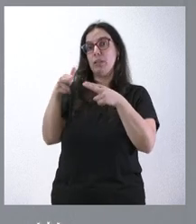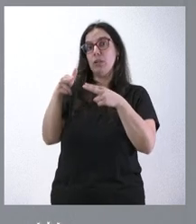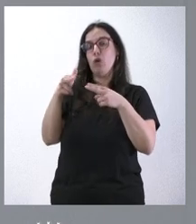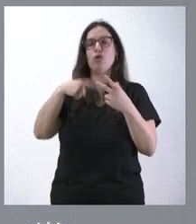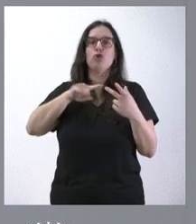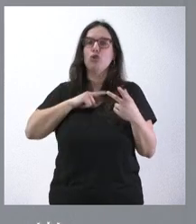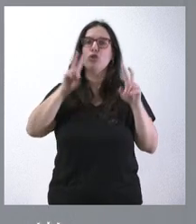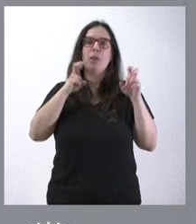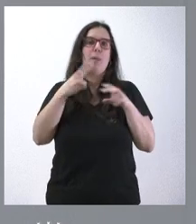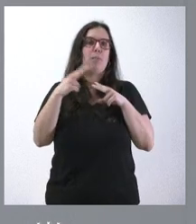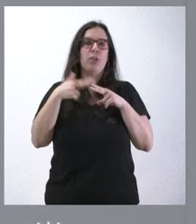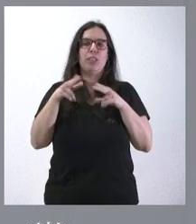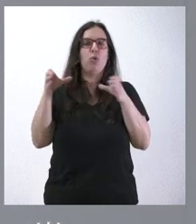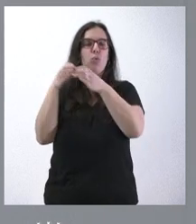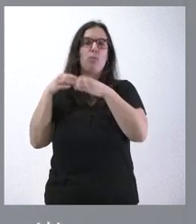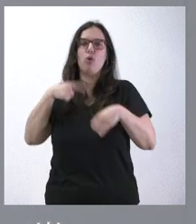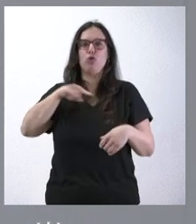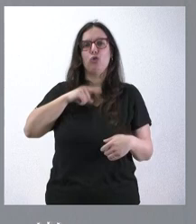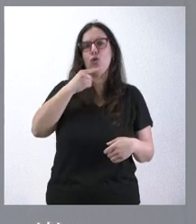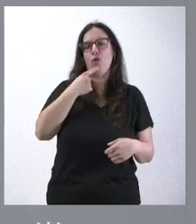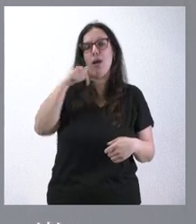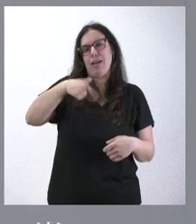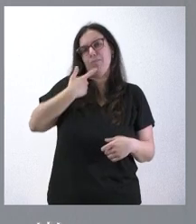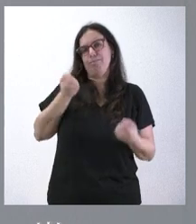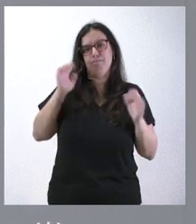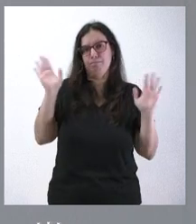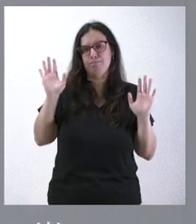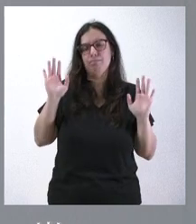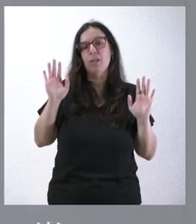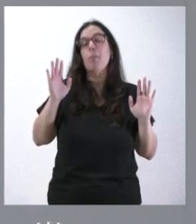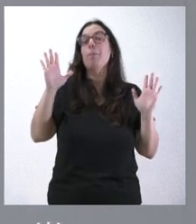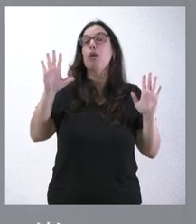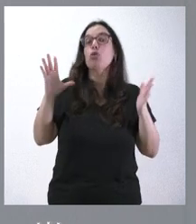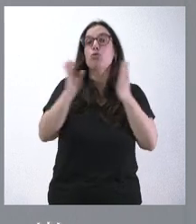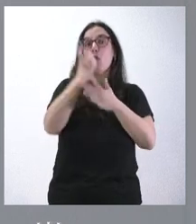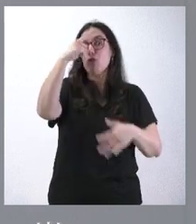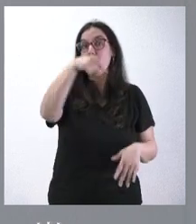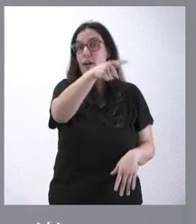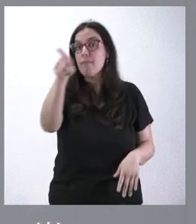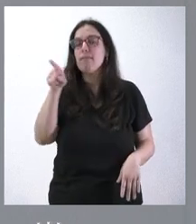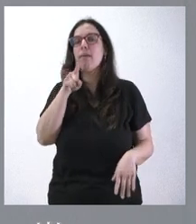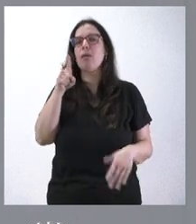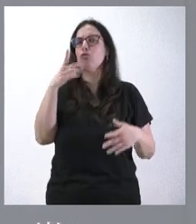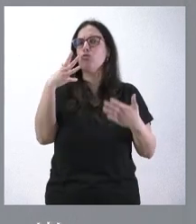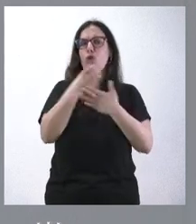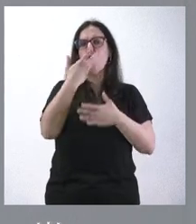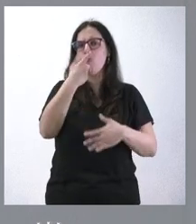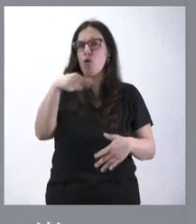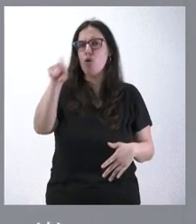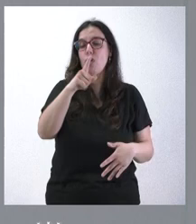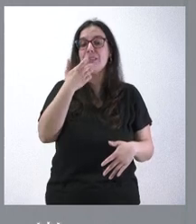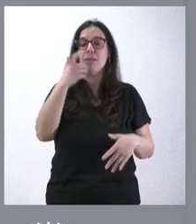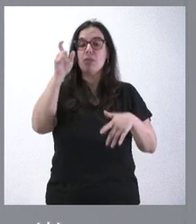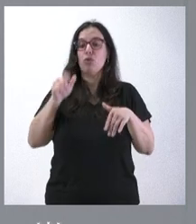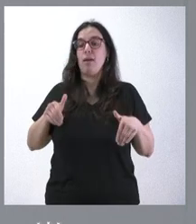valoraciones de partidos políticos pero sí le digo una cosa lo que todo el mundo sabe y conoce es que cuando el candidato